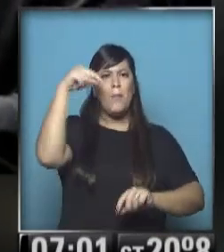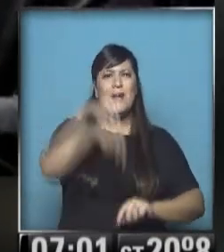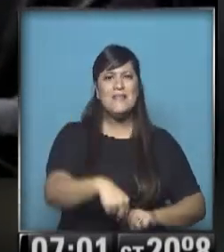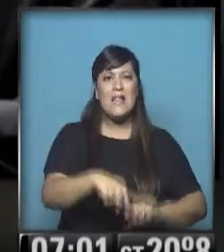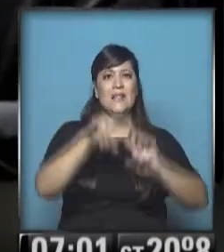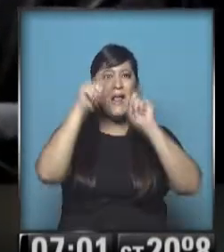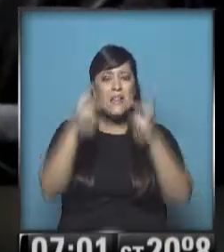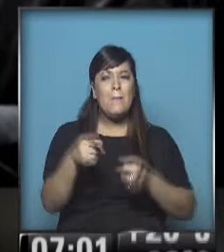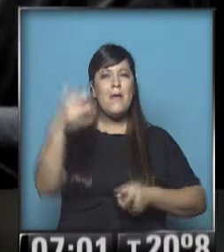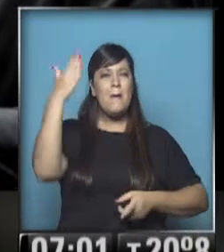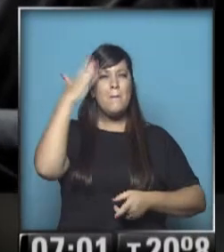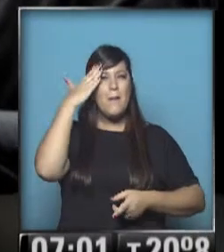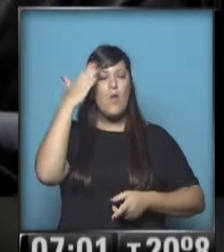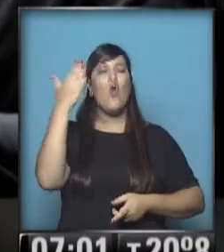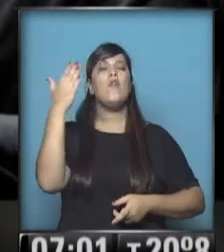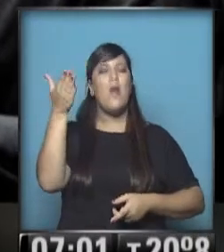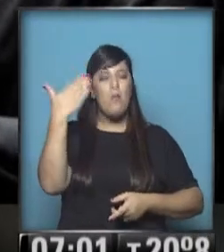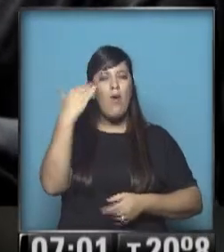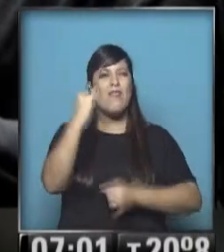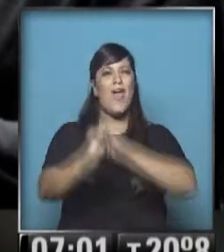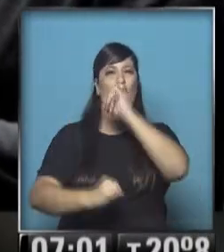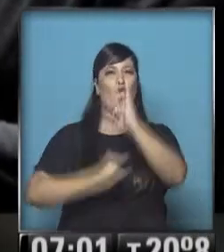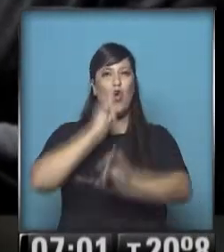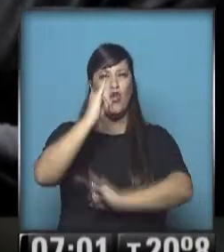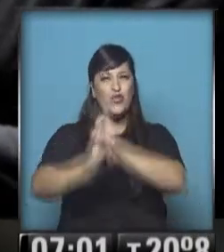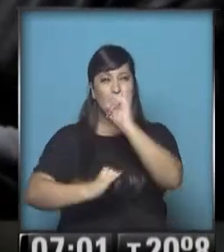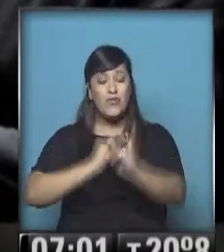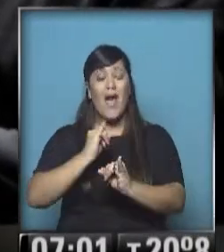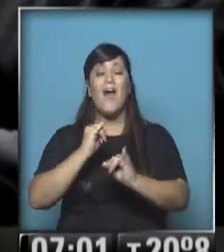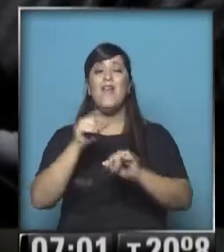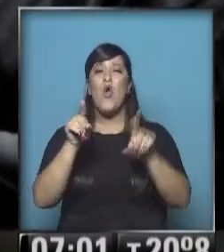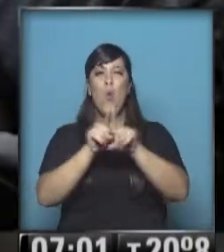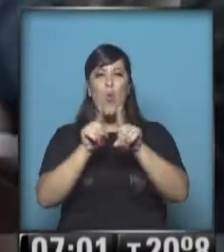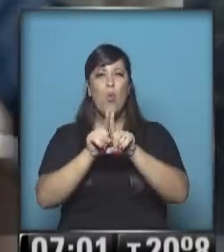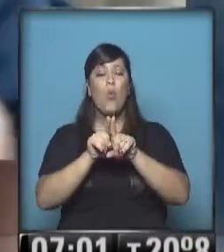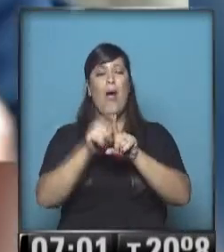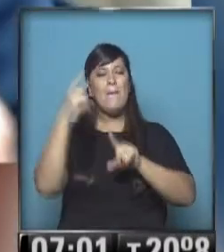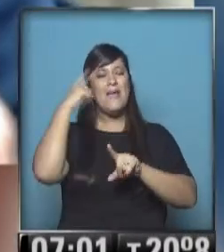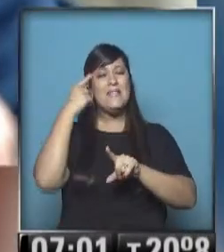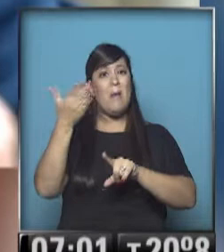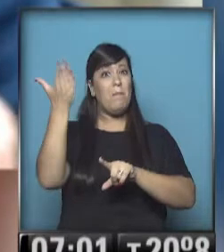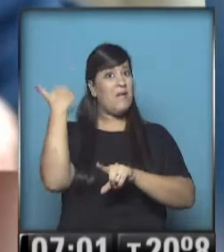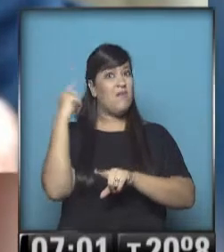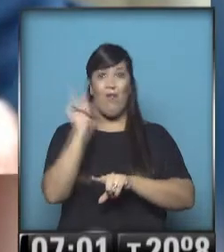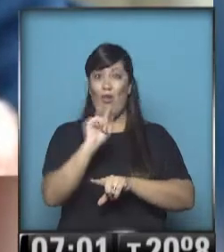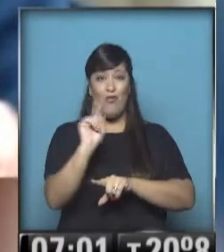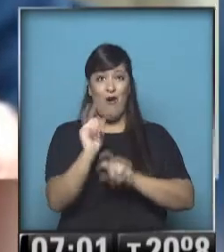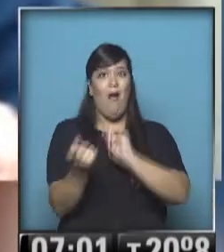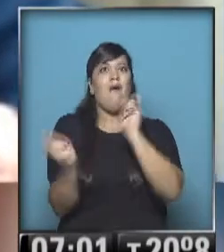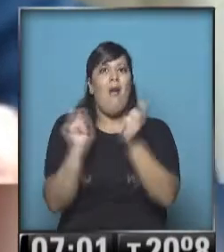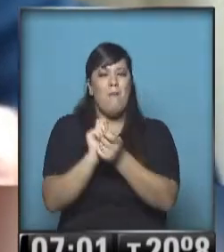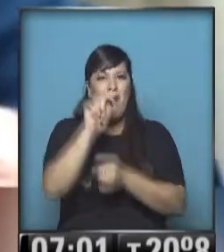la memoria podía ser contada de tal manera que dejara de ser ayer para convertirse en